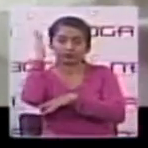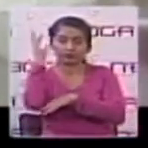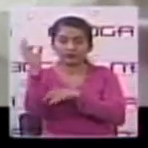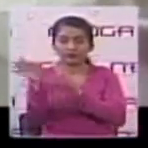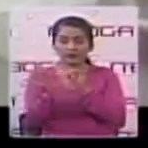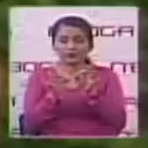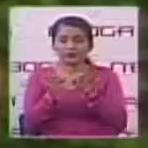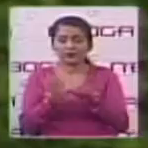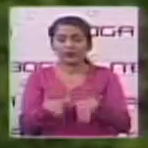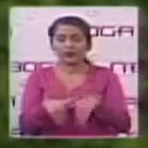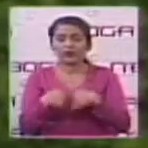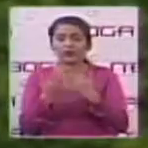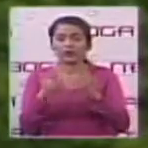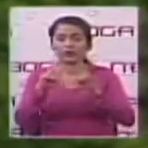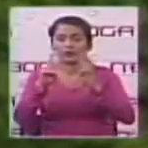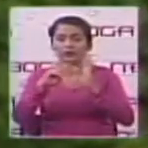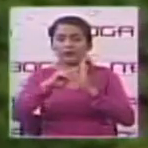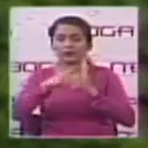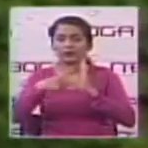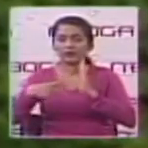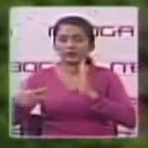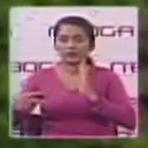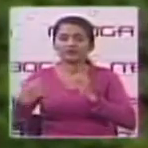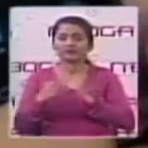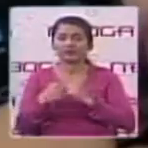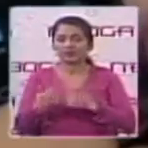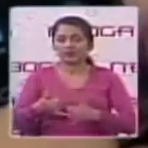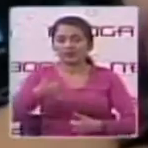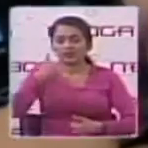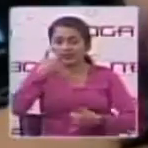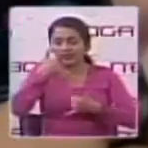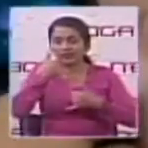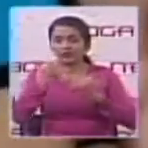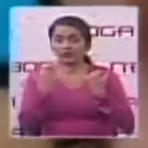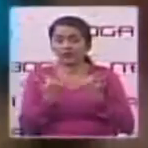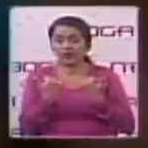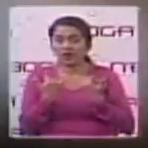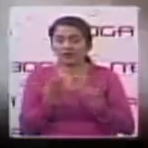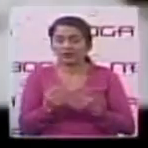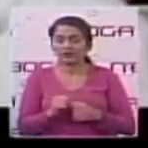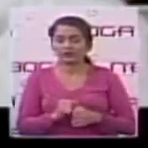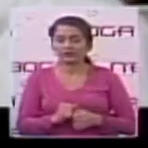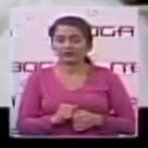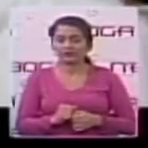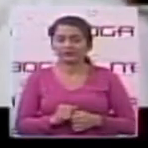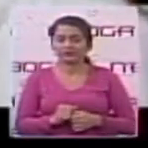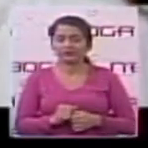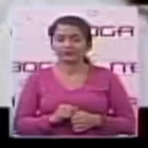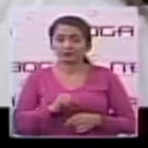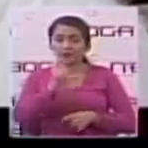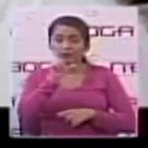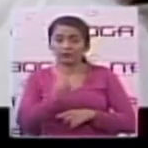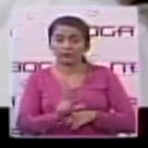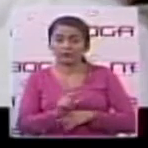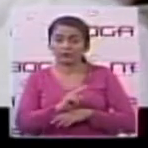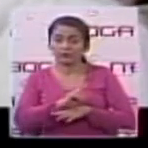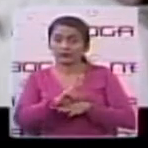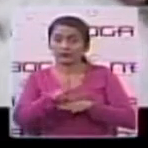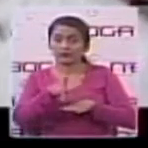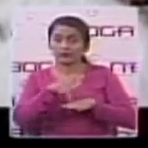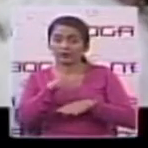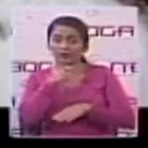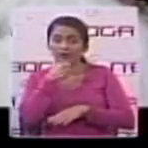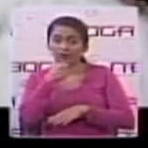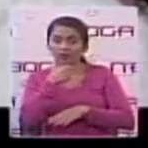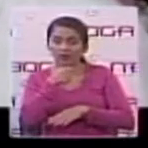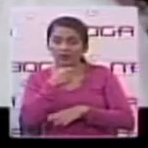informativos y de su consumo e identidad a través de la telefonía celular en el siglo XXI. Para un periodista y para el usuario que ya no tiene